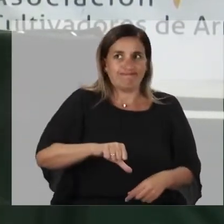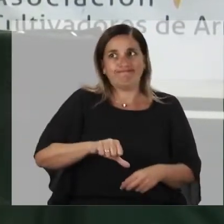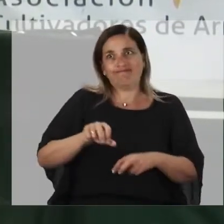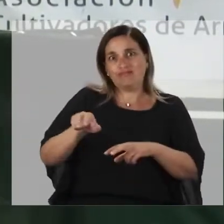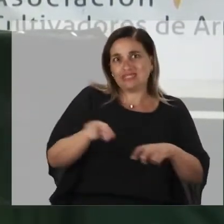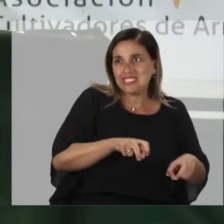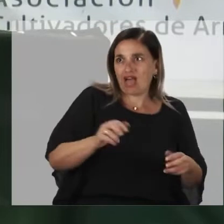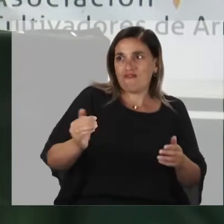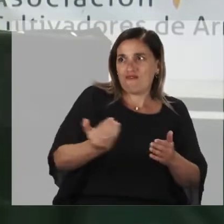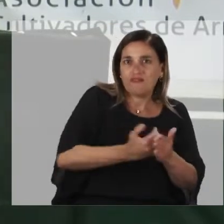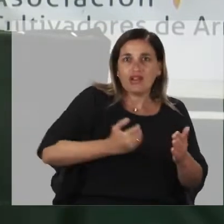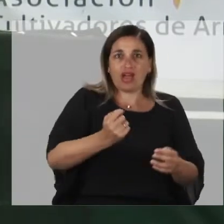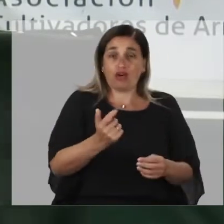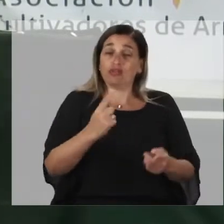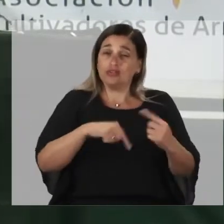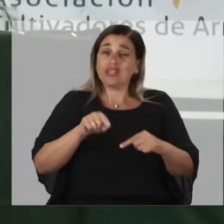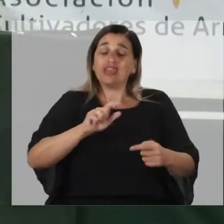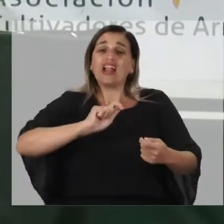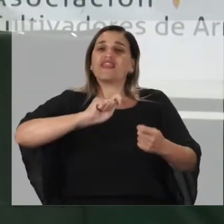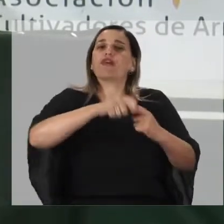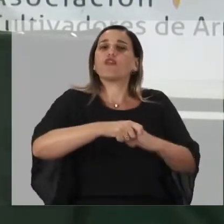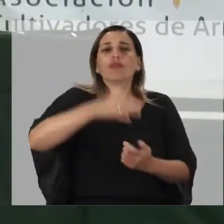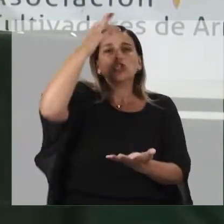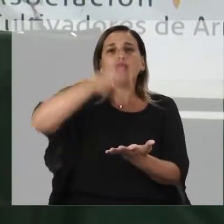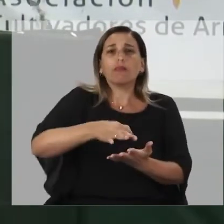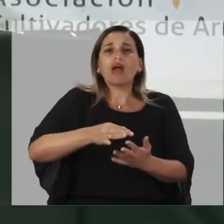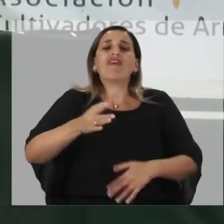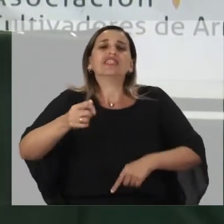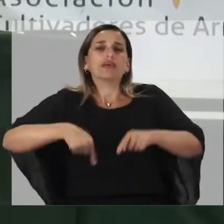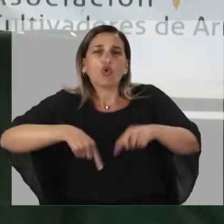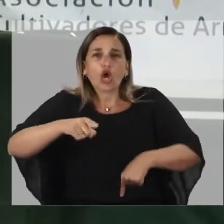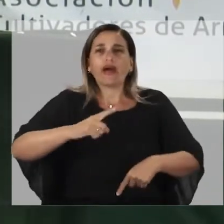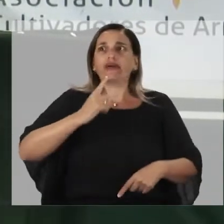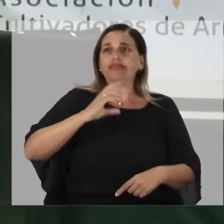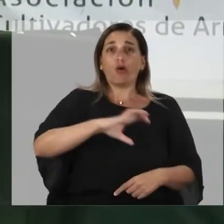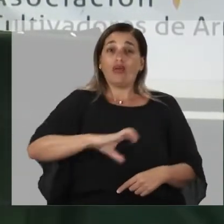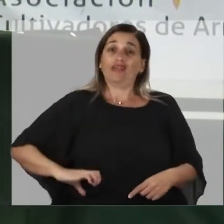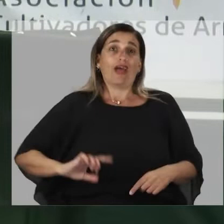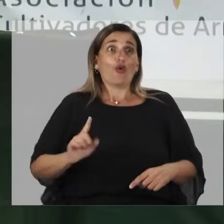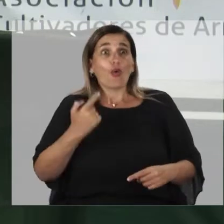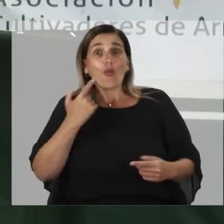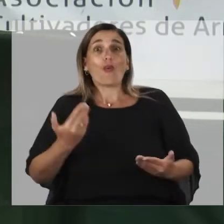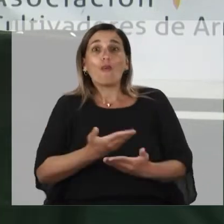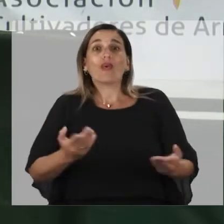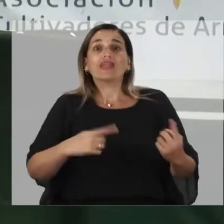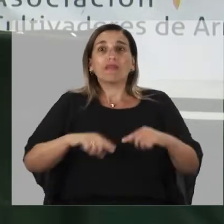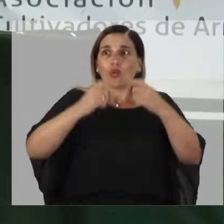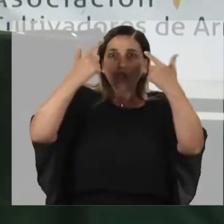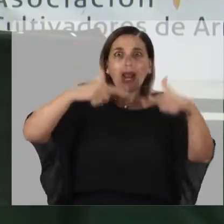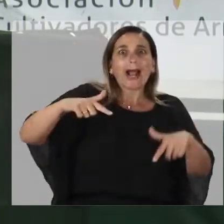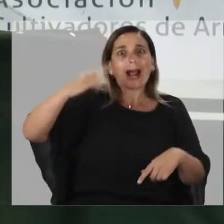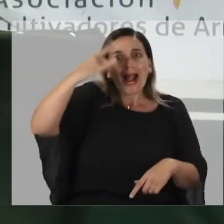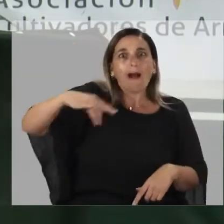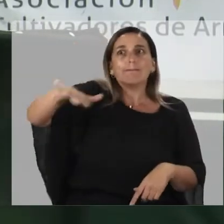bien. Entonces, la transformación del pago, que a veces de la burocracia, a veces del Estado no se ve, como cuando